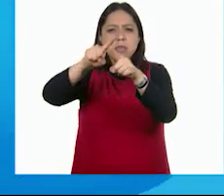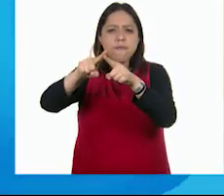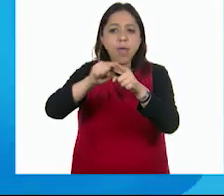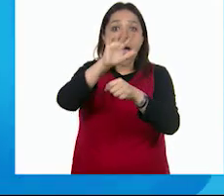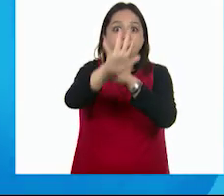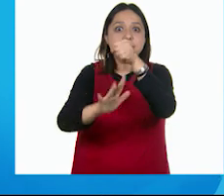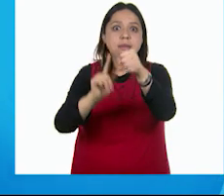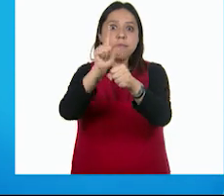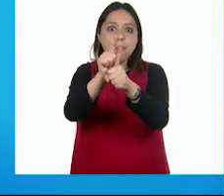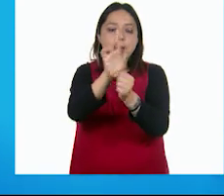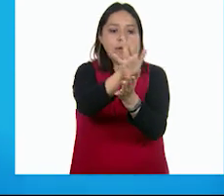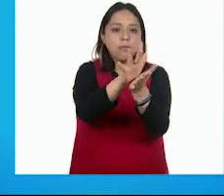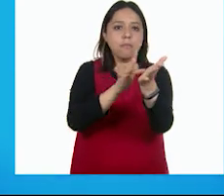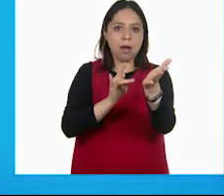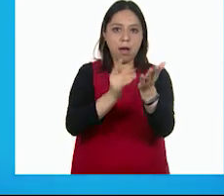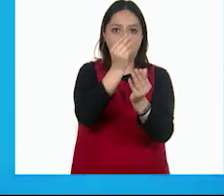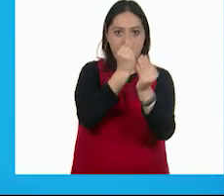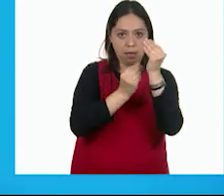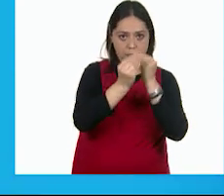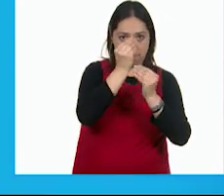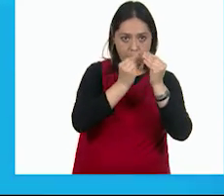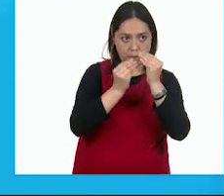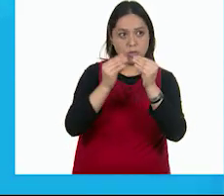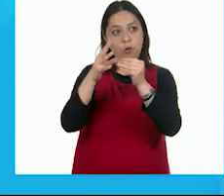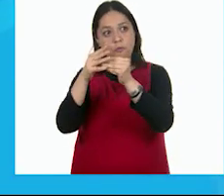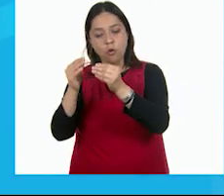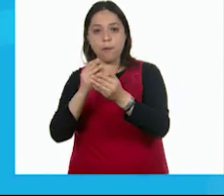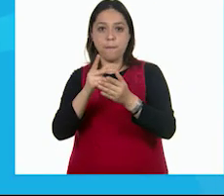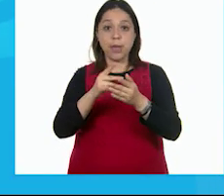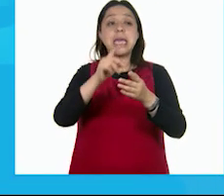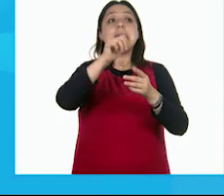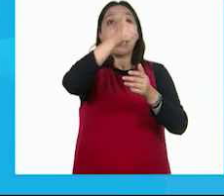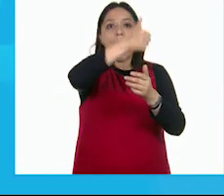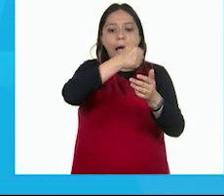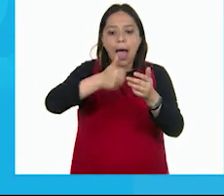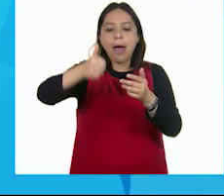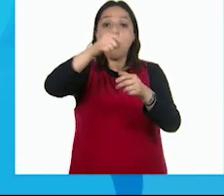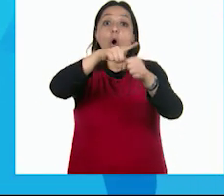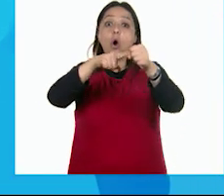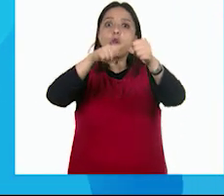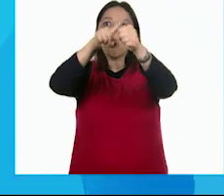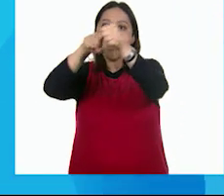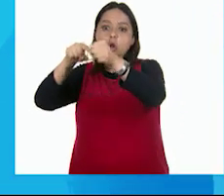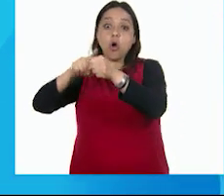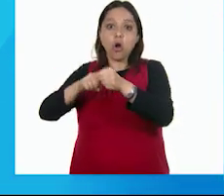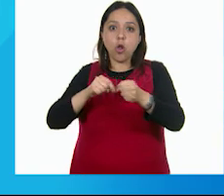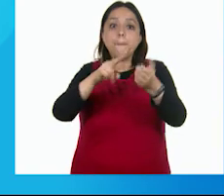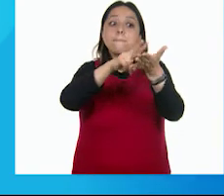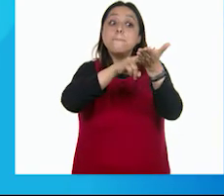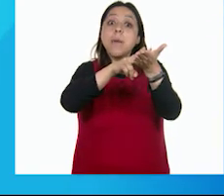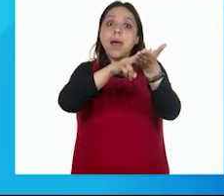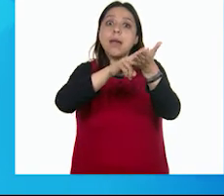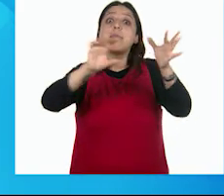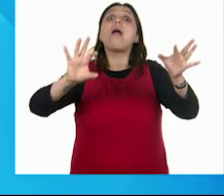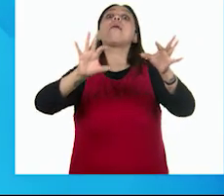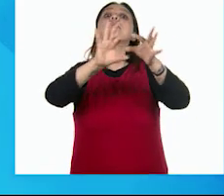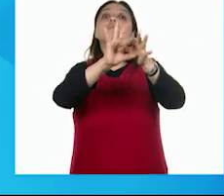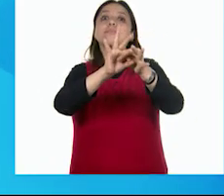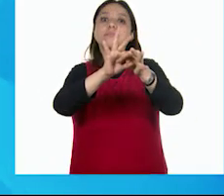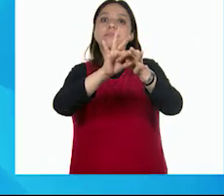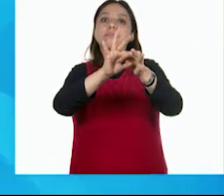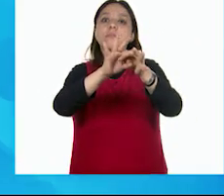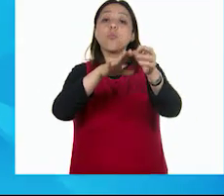Y cada uno de los grupos está dividido con un color diferente. El verde corresponde a las